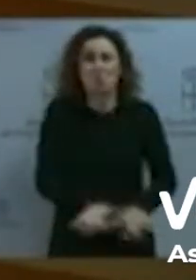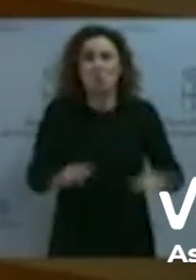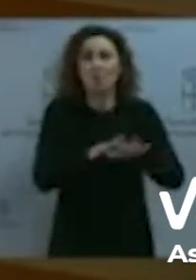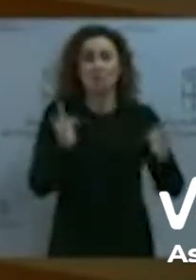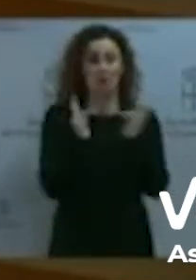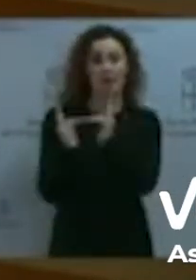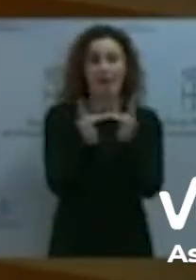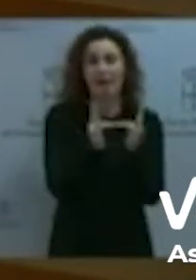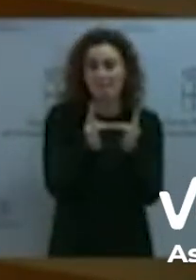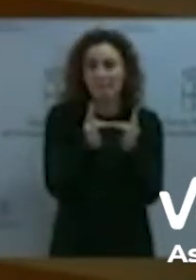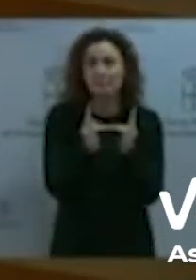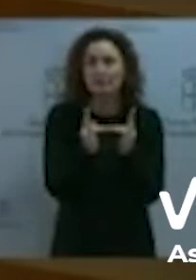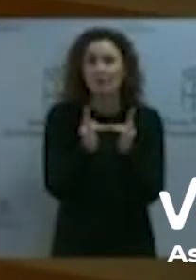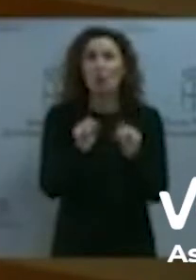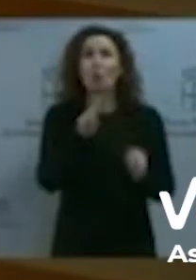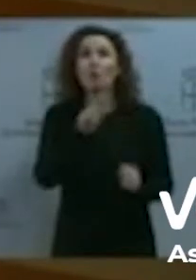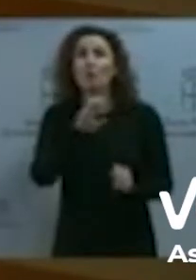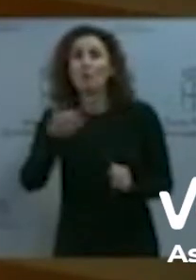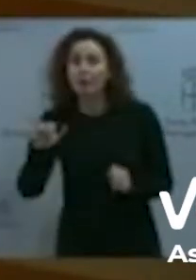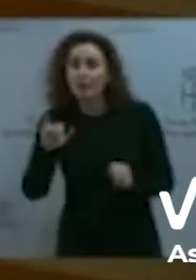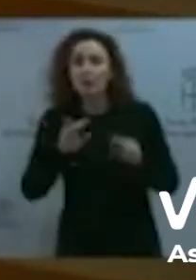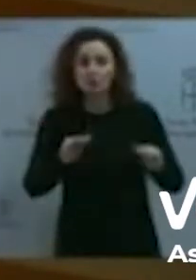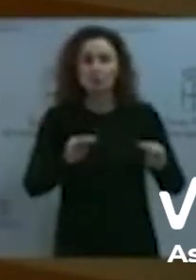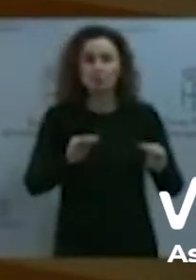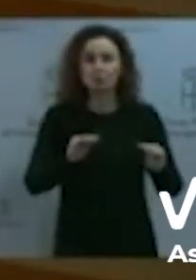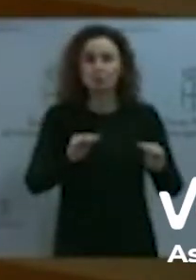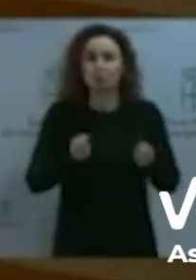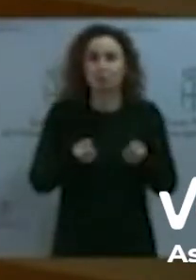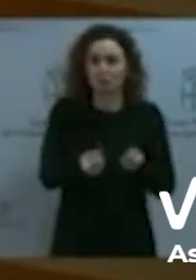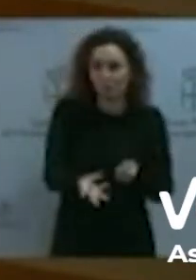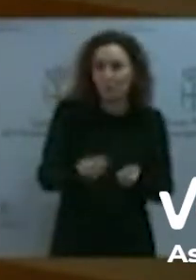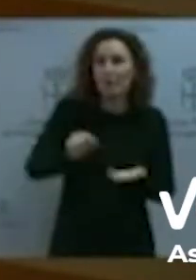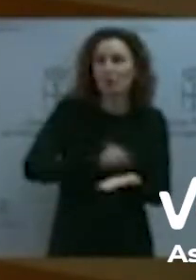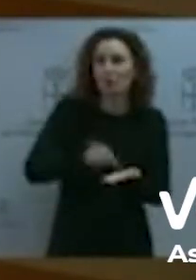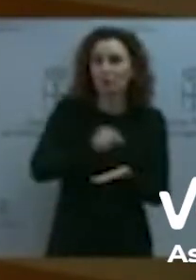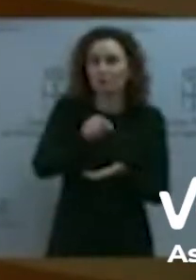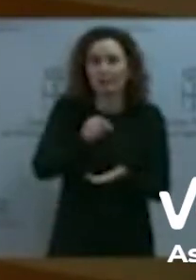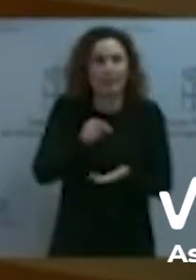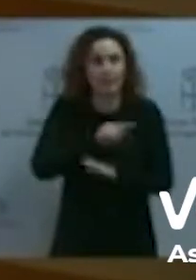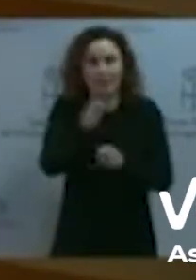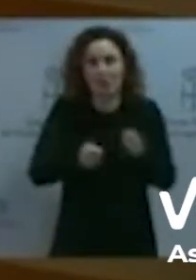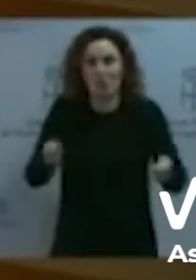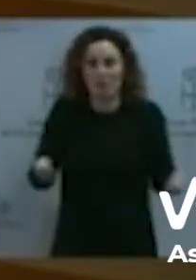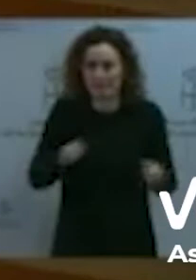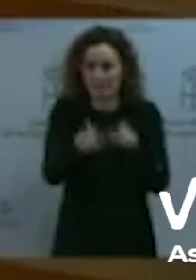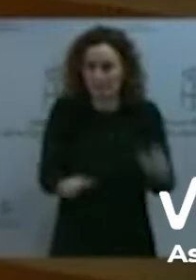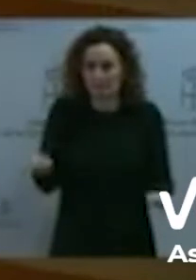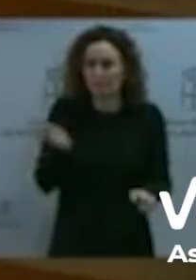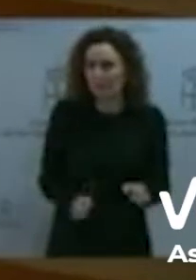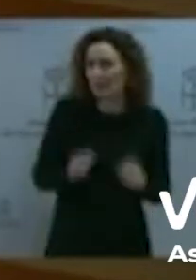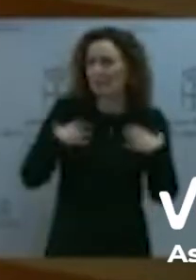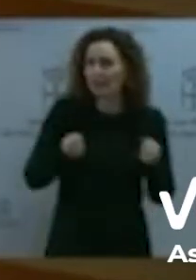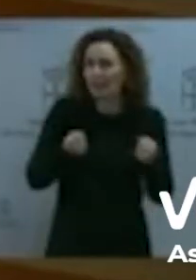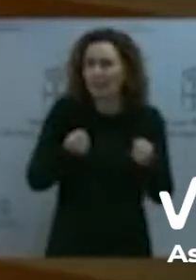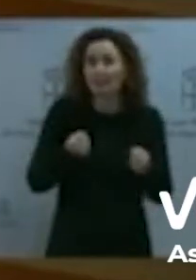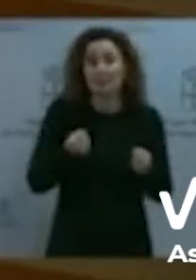la ocupación, las contrataciones, fueron y son difíciles de seguir y dan una impresión de poca transparencia en un momento en que